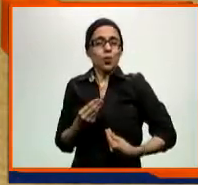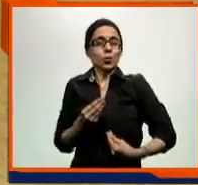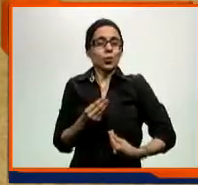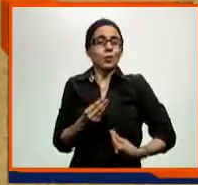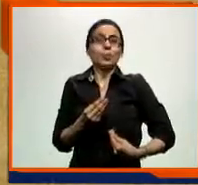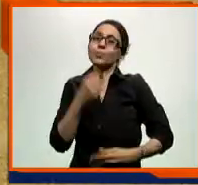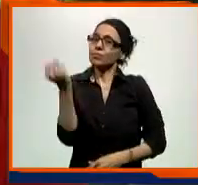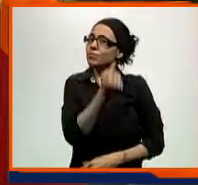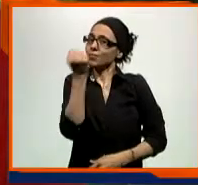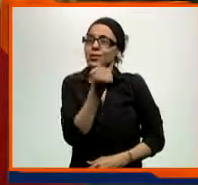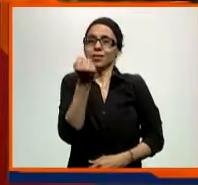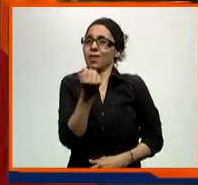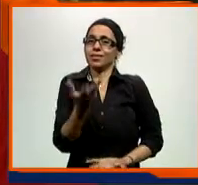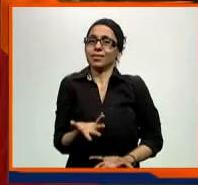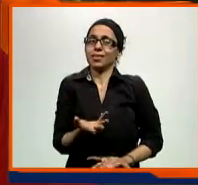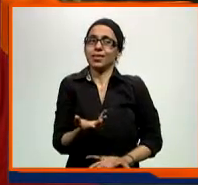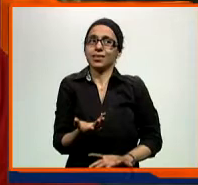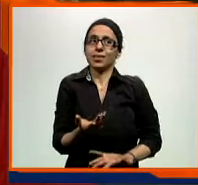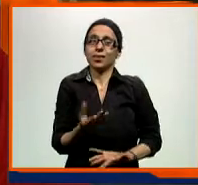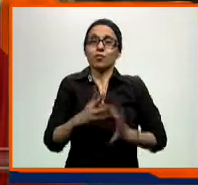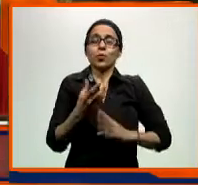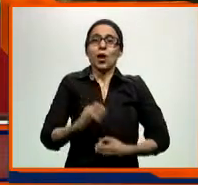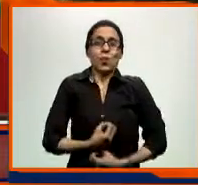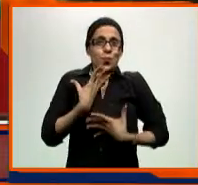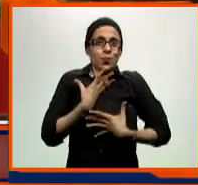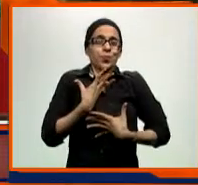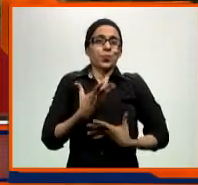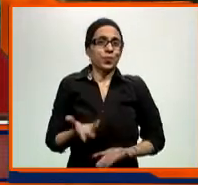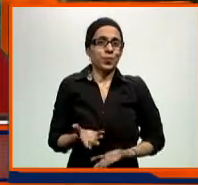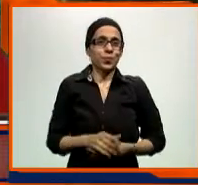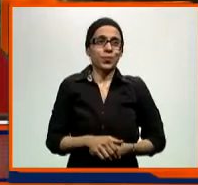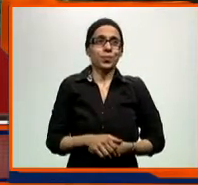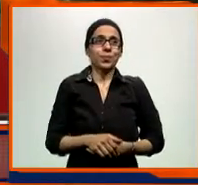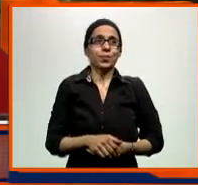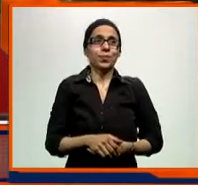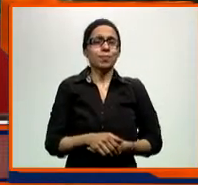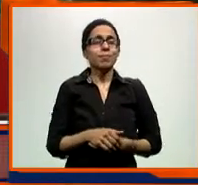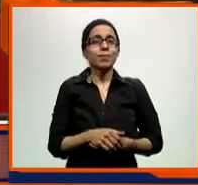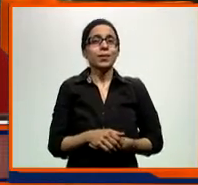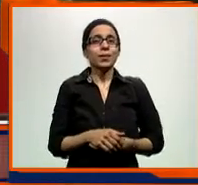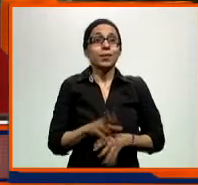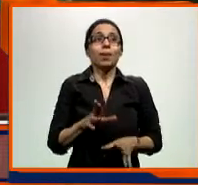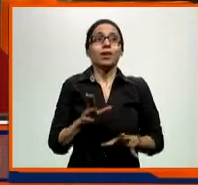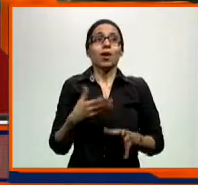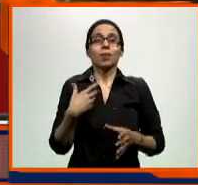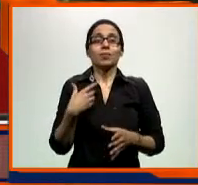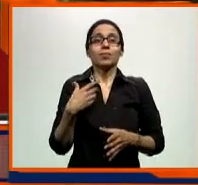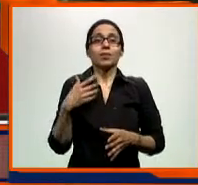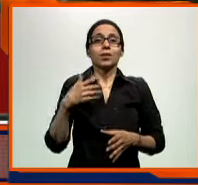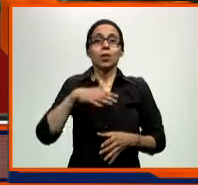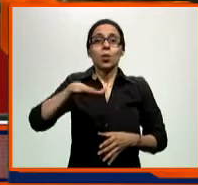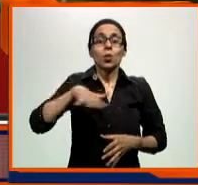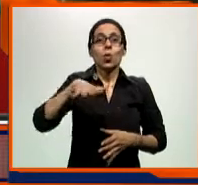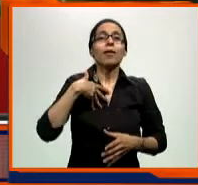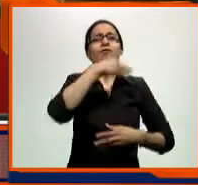lado, va a ser muy importante. Pero es una motivación extra, así que pasa que es un plus para nosotros, van a